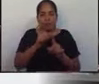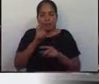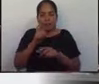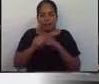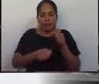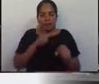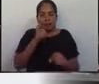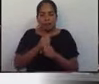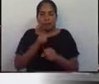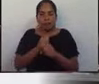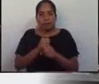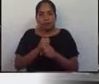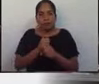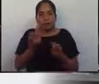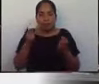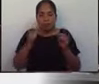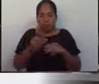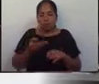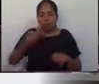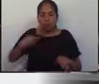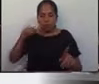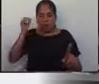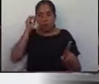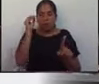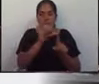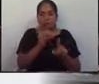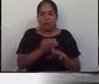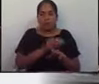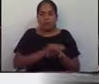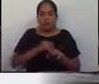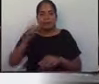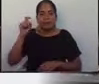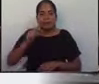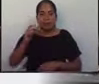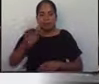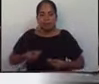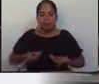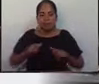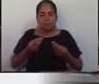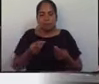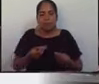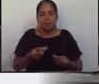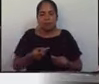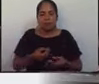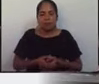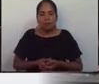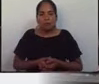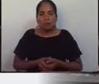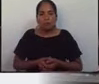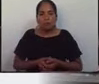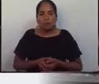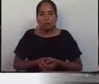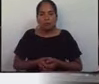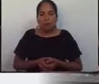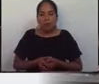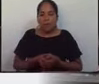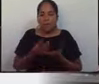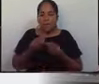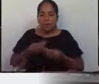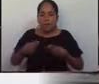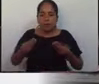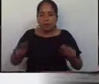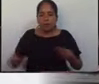que para dar cumplimiento a los objetivos necesitan ser dotados a lo suficientemente de material logístico y